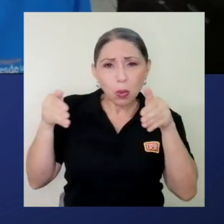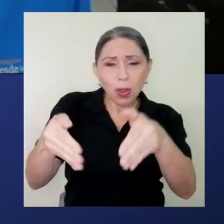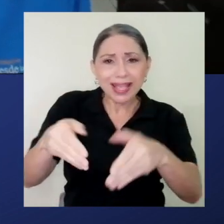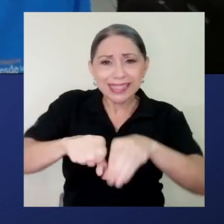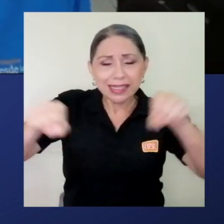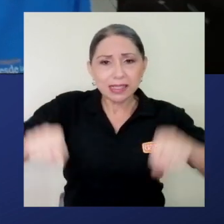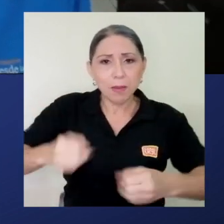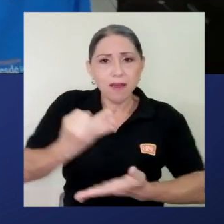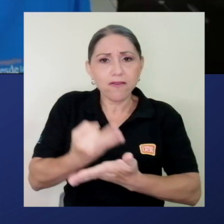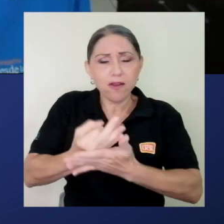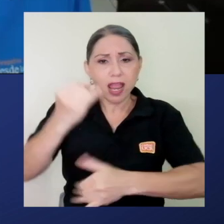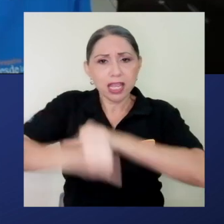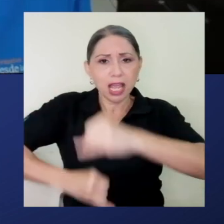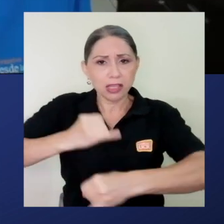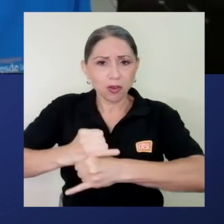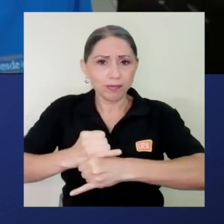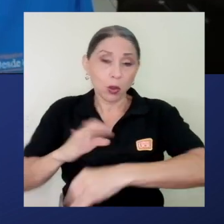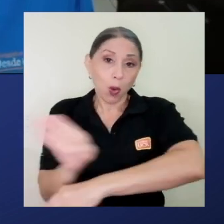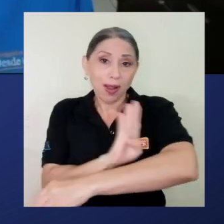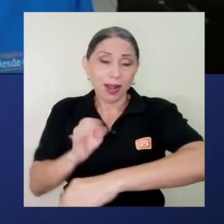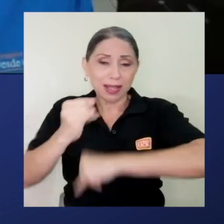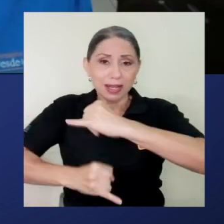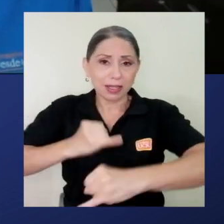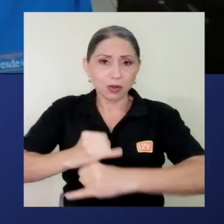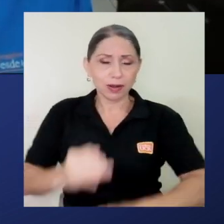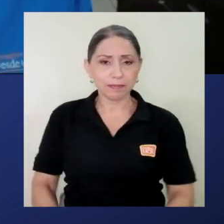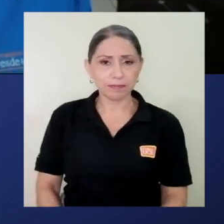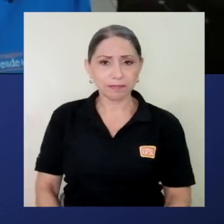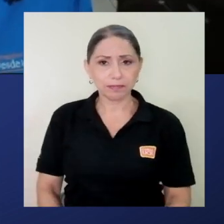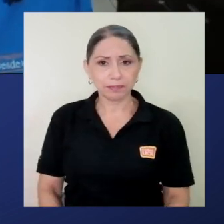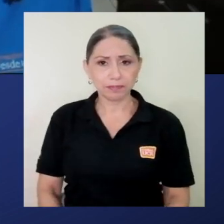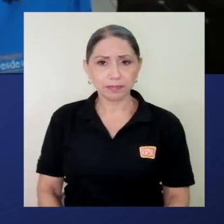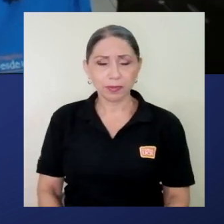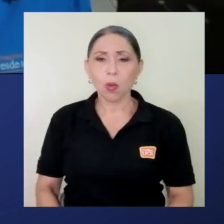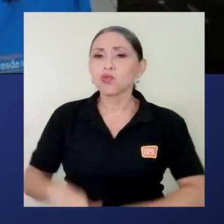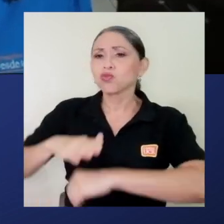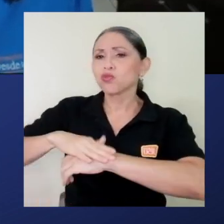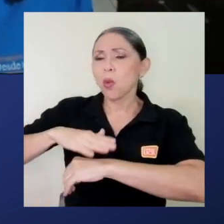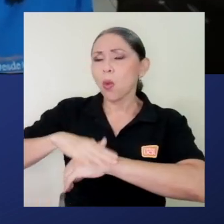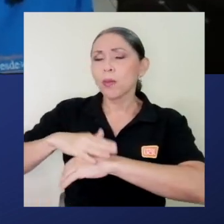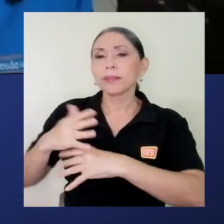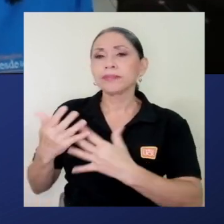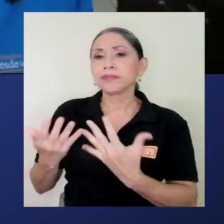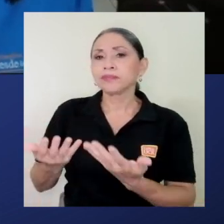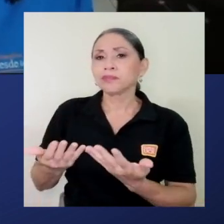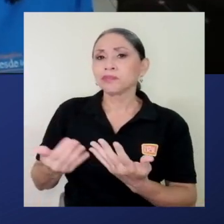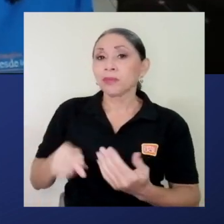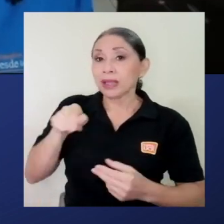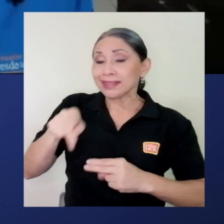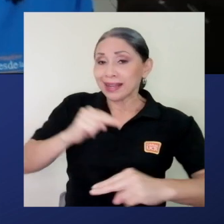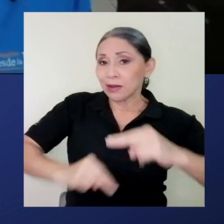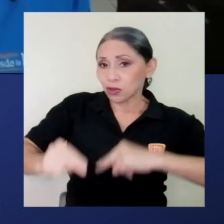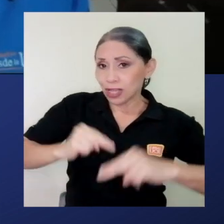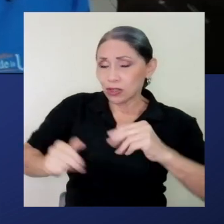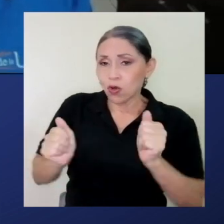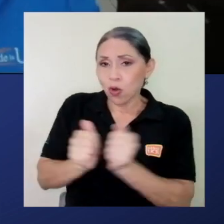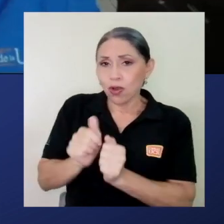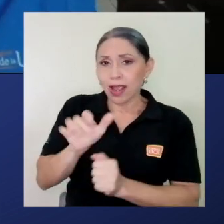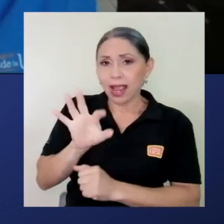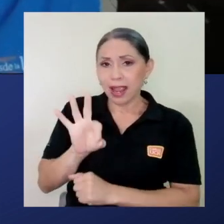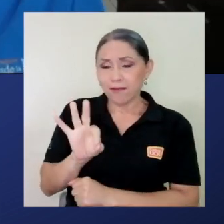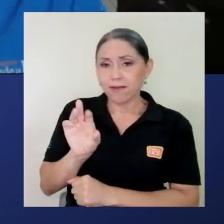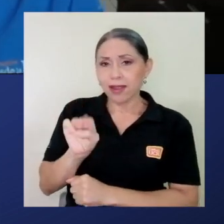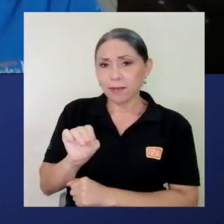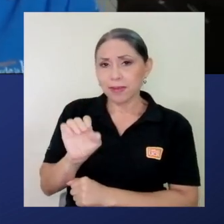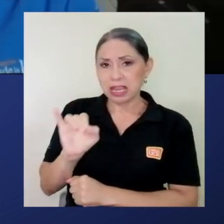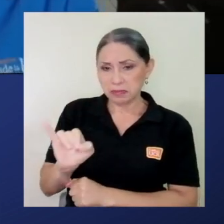financiero internacional o a la banca internacional. Con respecto a esta negociación con el